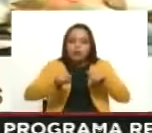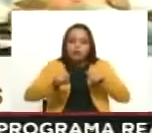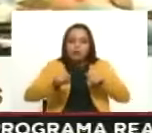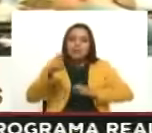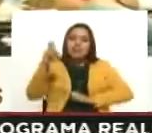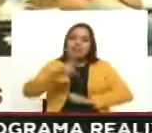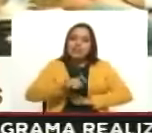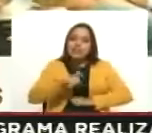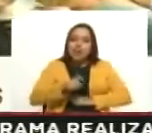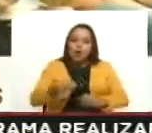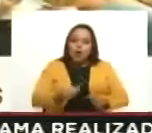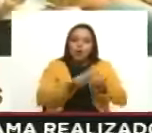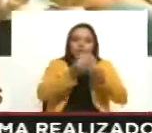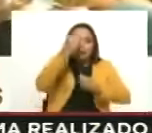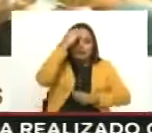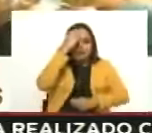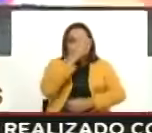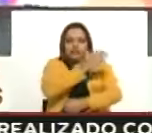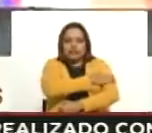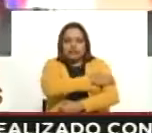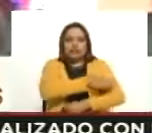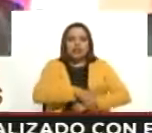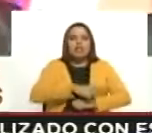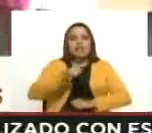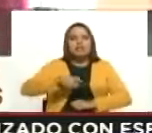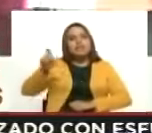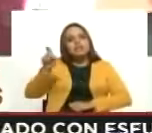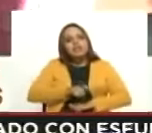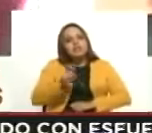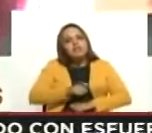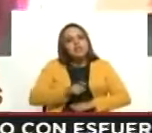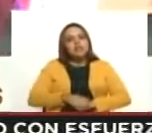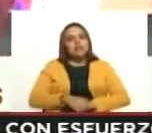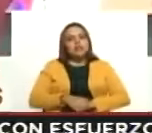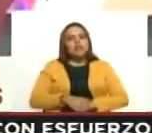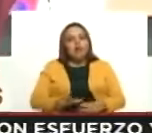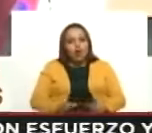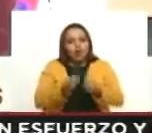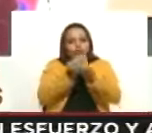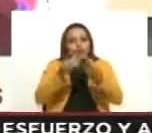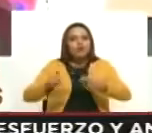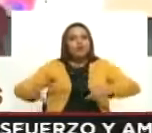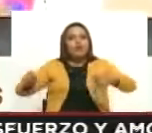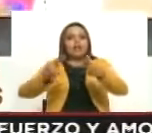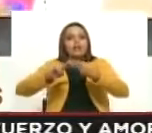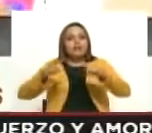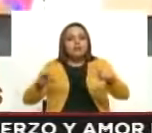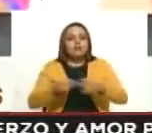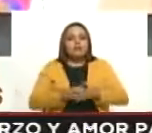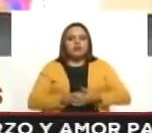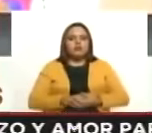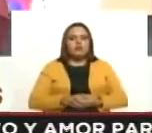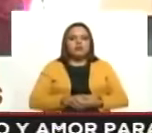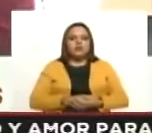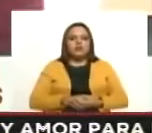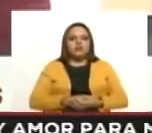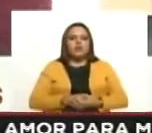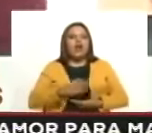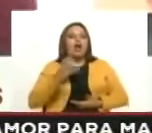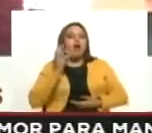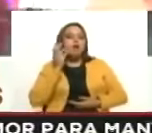necesaria con la milicia, por eso la coordinación necesaria con los cuadrantes de paz.